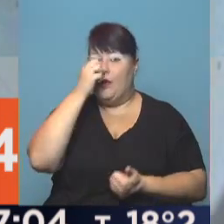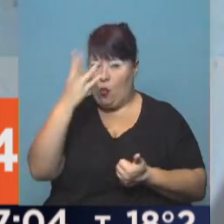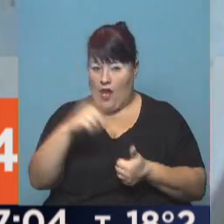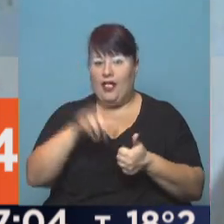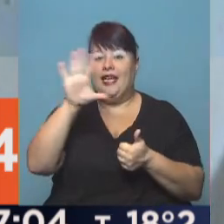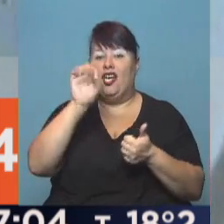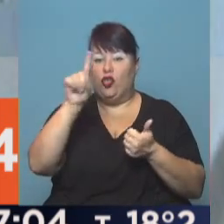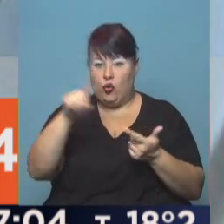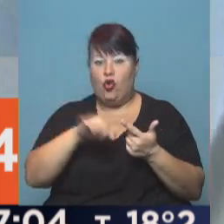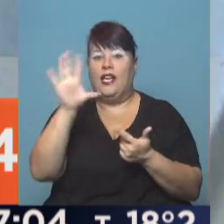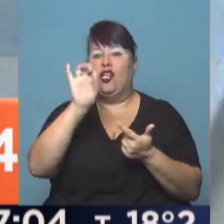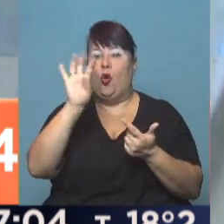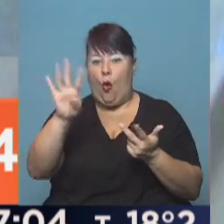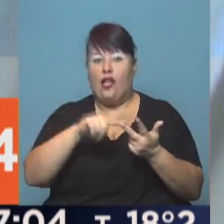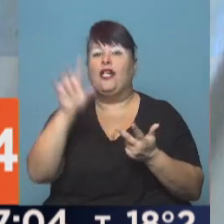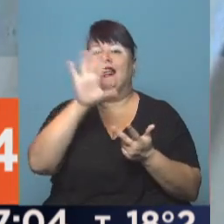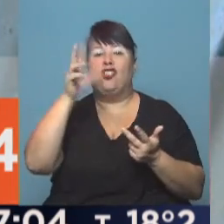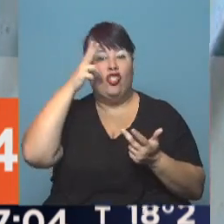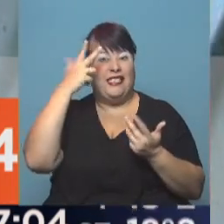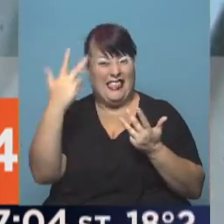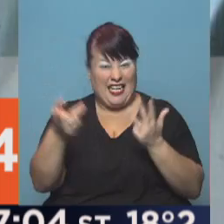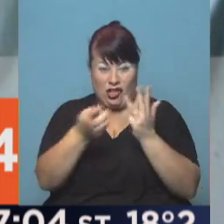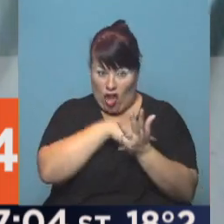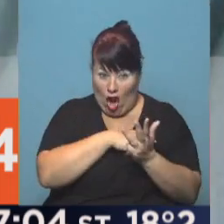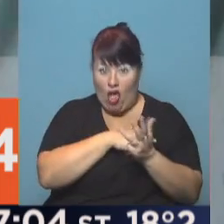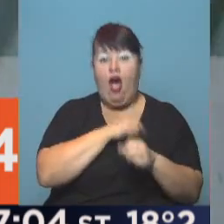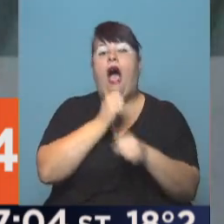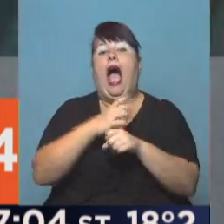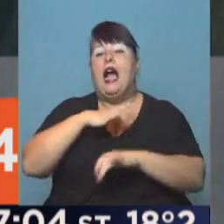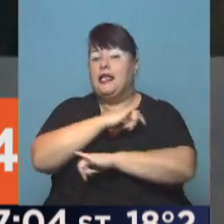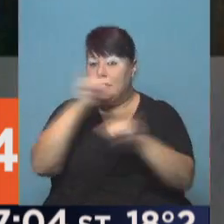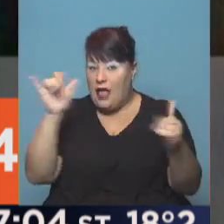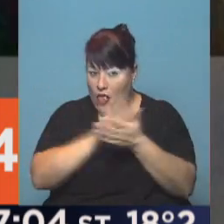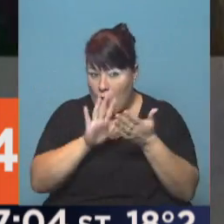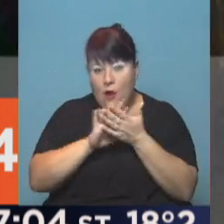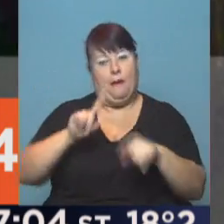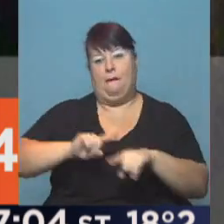324, 501, 504 y 583 hasta nuevo aviso no están funcionando.